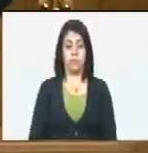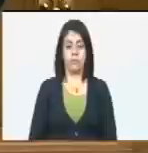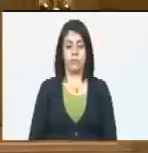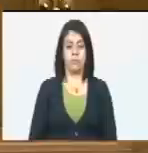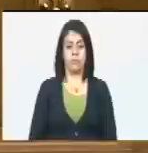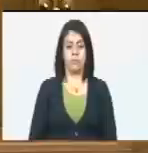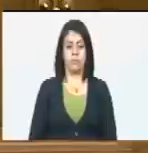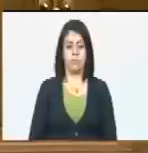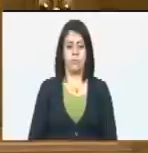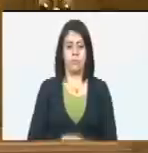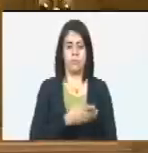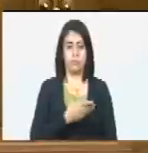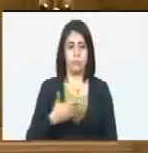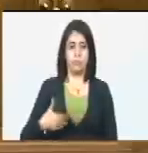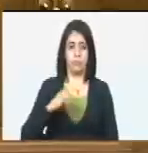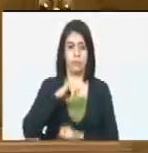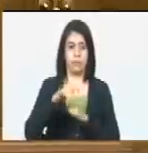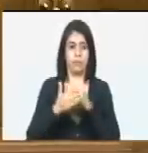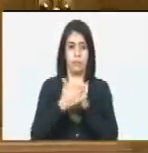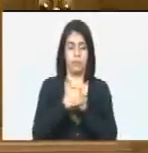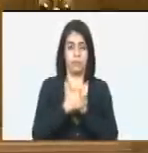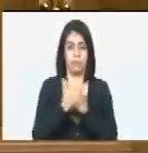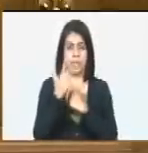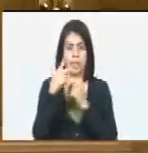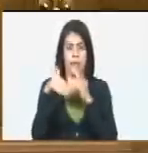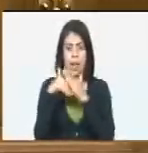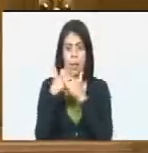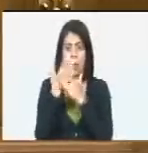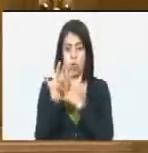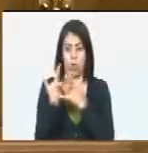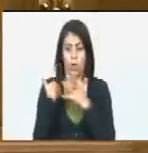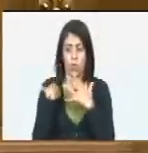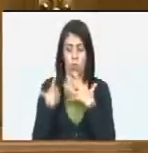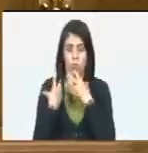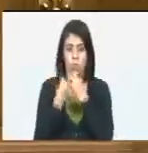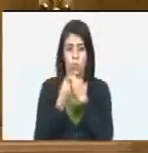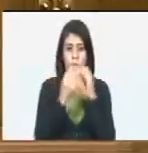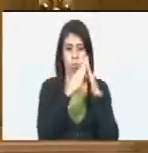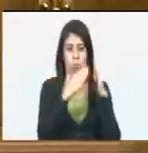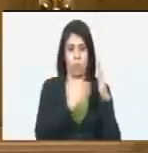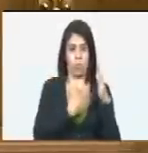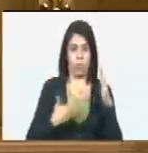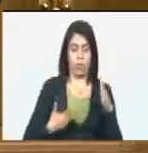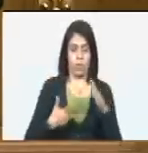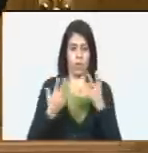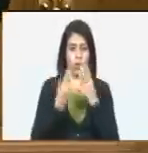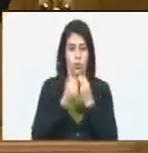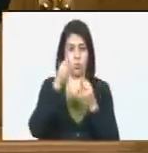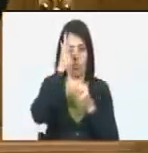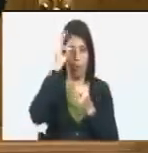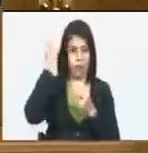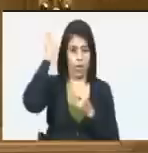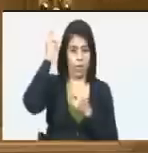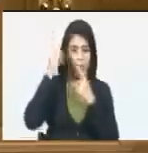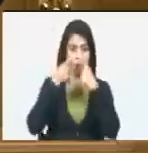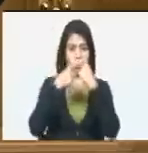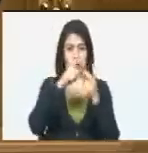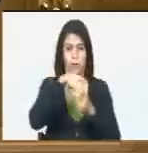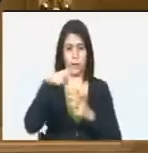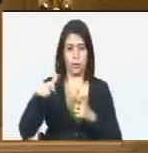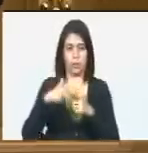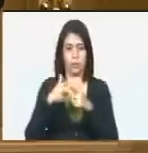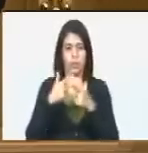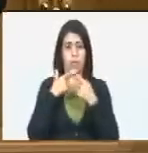presidente Jorge Rodríguez, a las 3 de la mañana de Miraflores junto con Freddy Bernal y otros compañeros. Ahí los